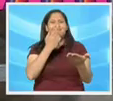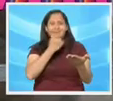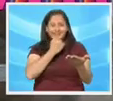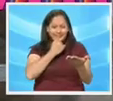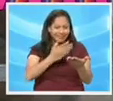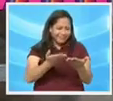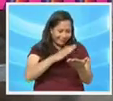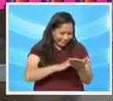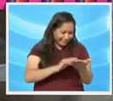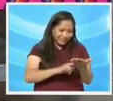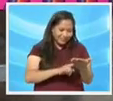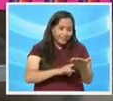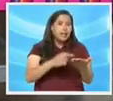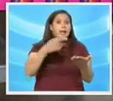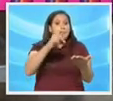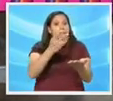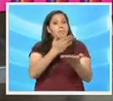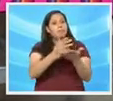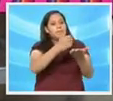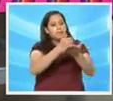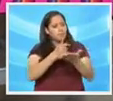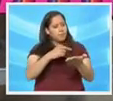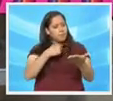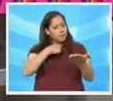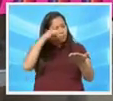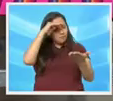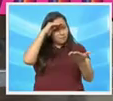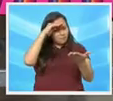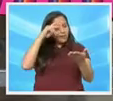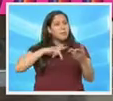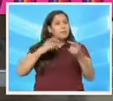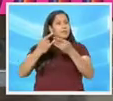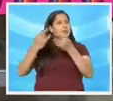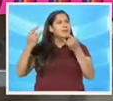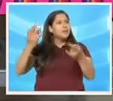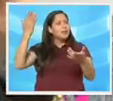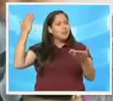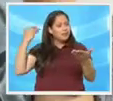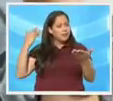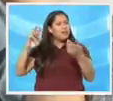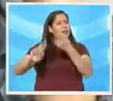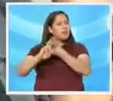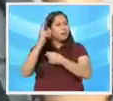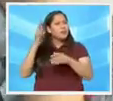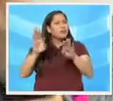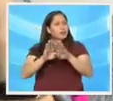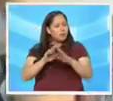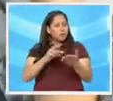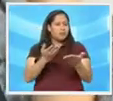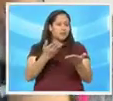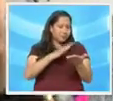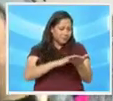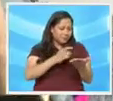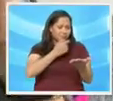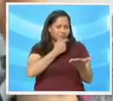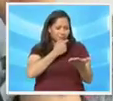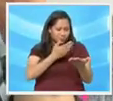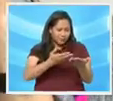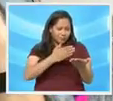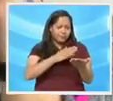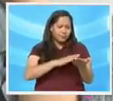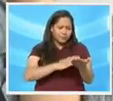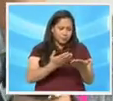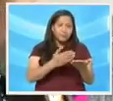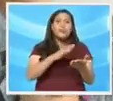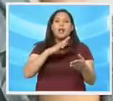hace reflexionar muchísimo sobre lo que es nuestra historia y en este caso la historia de la Revolución. Escribió otras